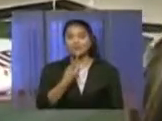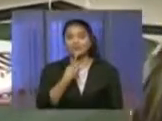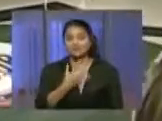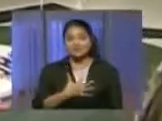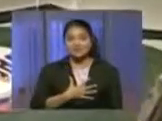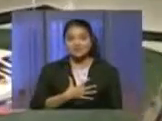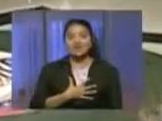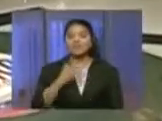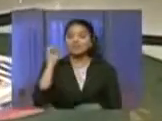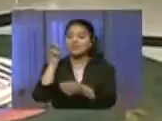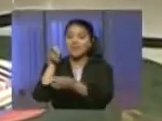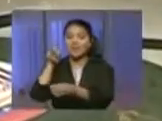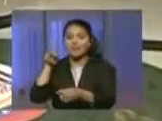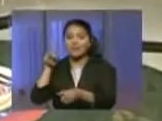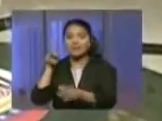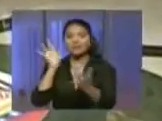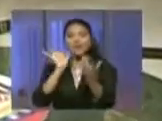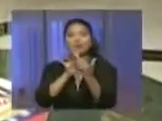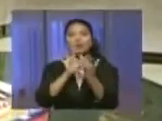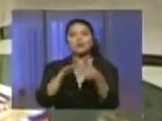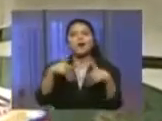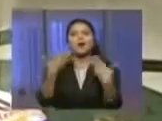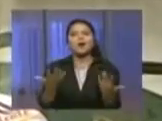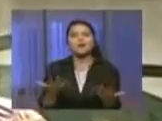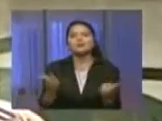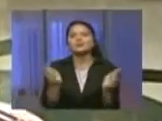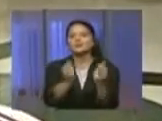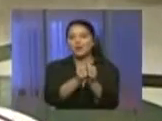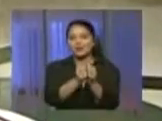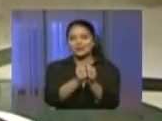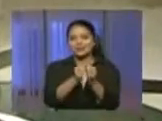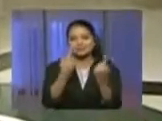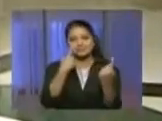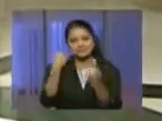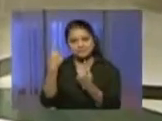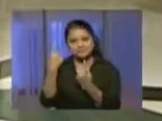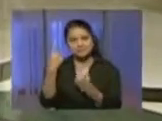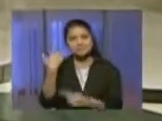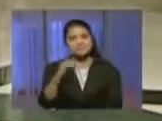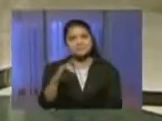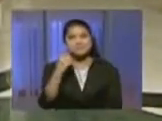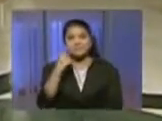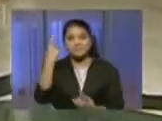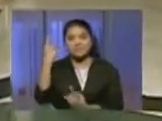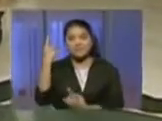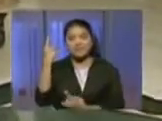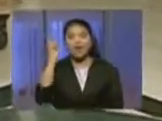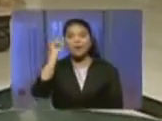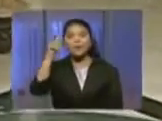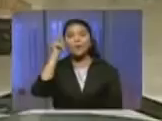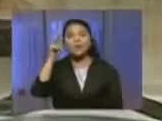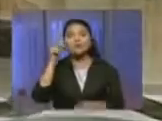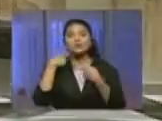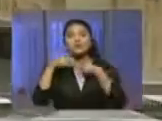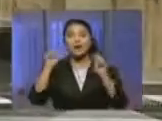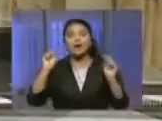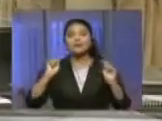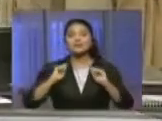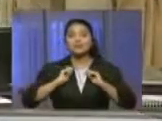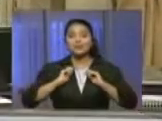Amazonas al Estado ansuátegui allá Tenemos al profesor aristóbulo